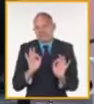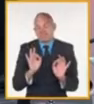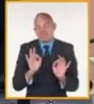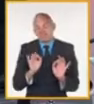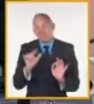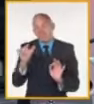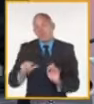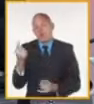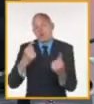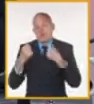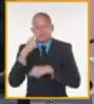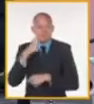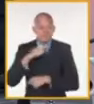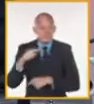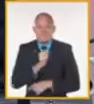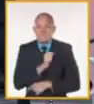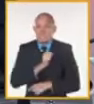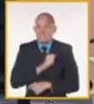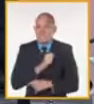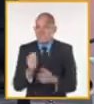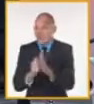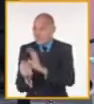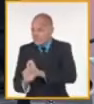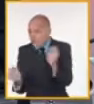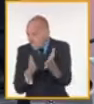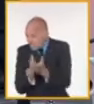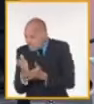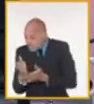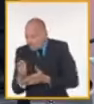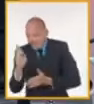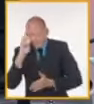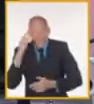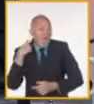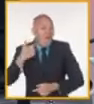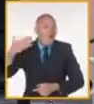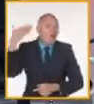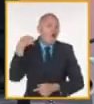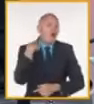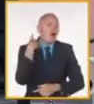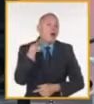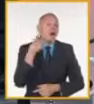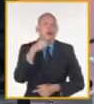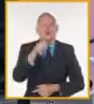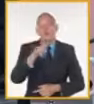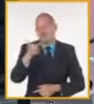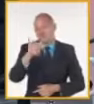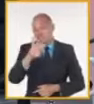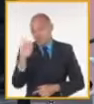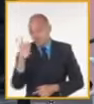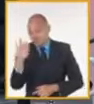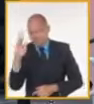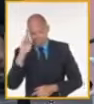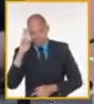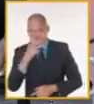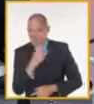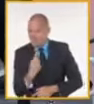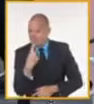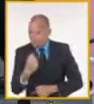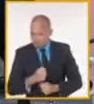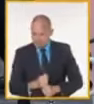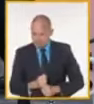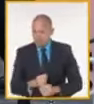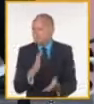cubana quisiera recordarles estas palabras de Fidel en 1977 en la inauguración de la ide